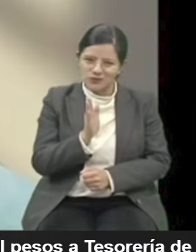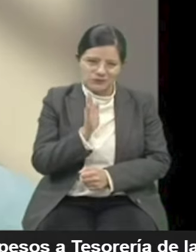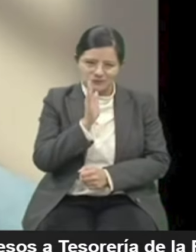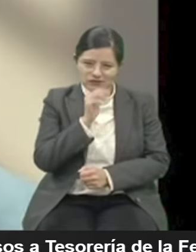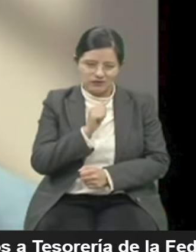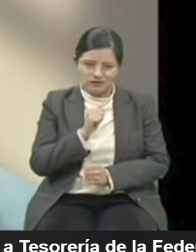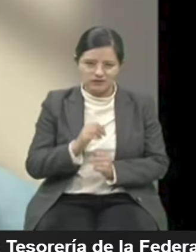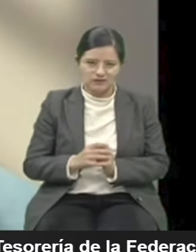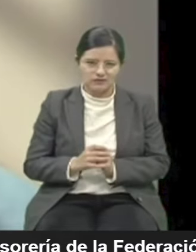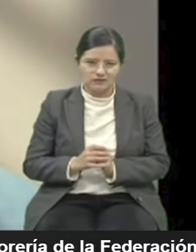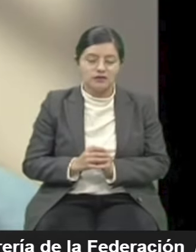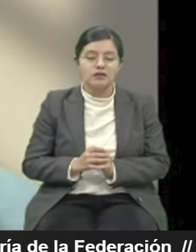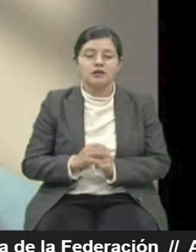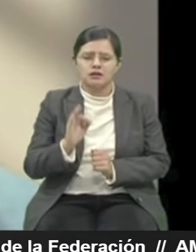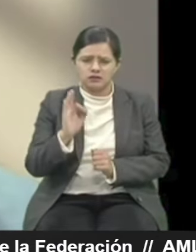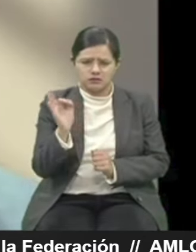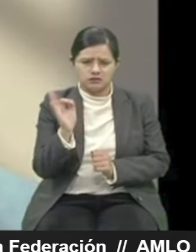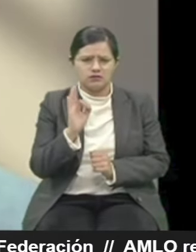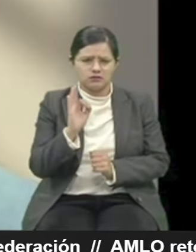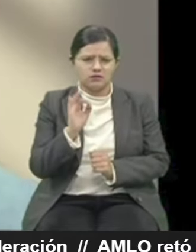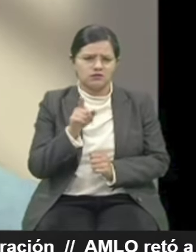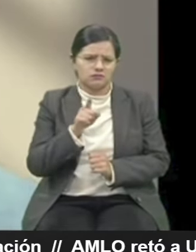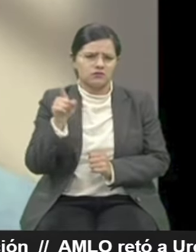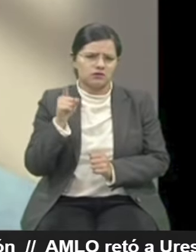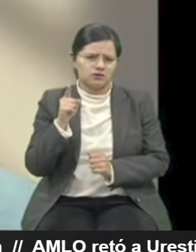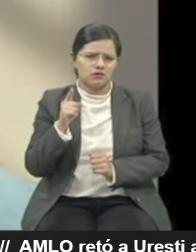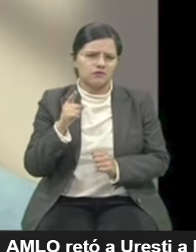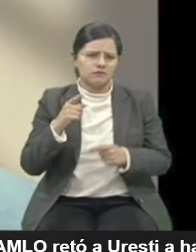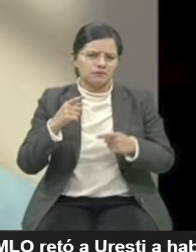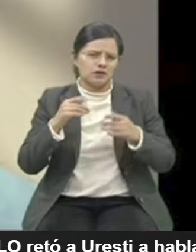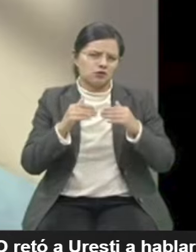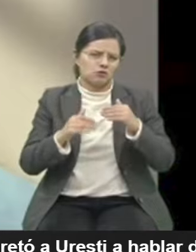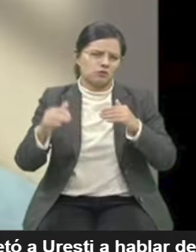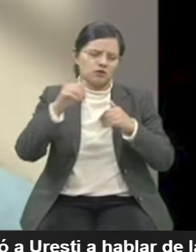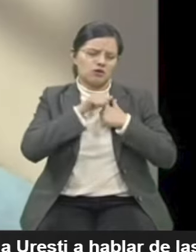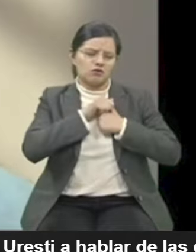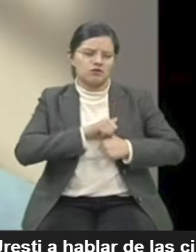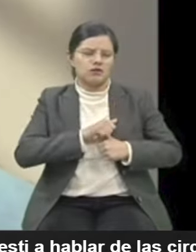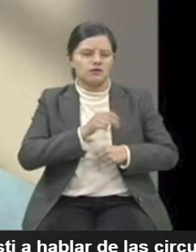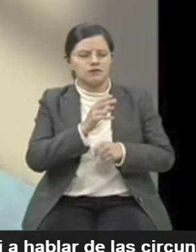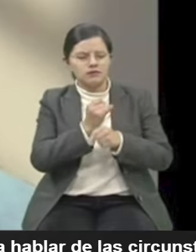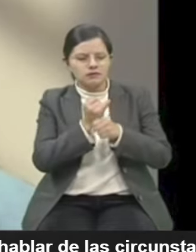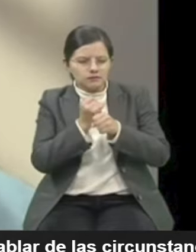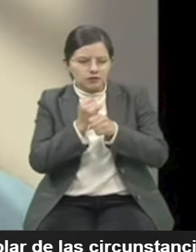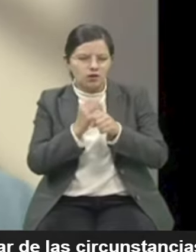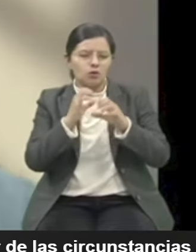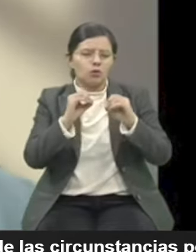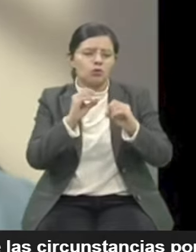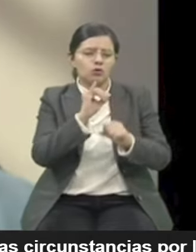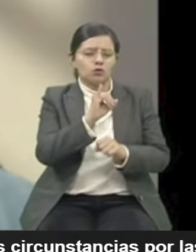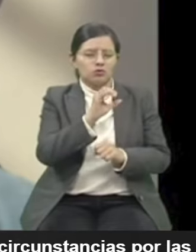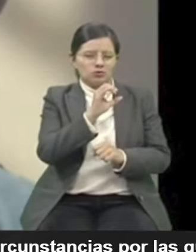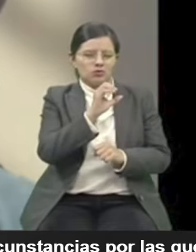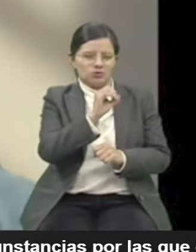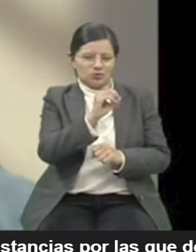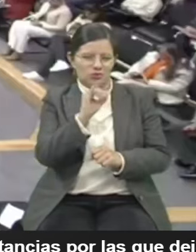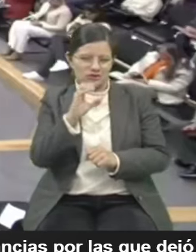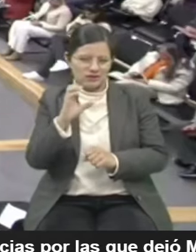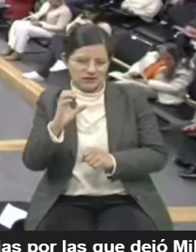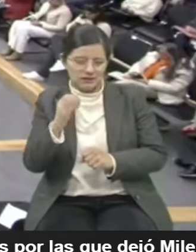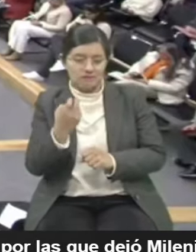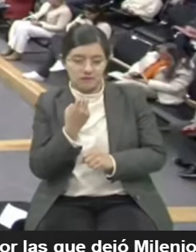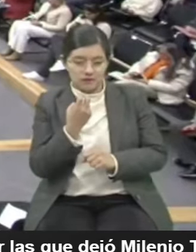lo podría prohibir solo si hubiera razones dadas por la auditoría superior o por el propio órgano de control